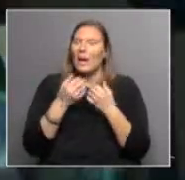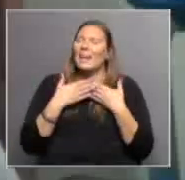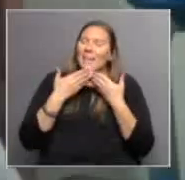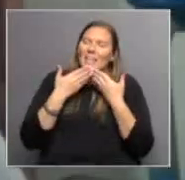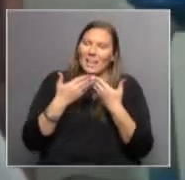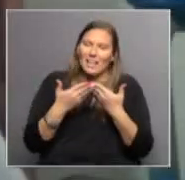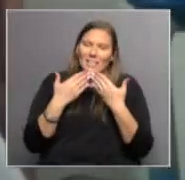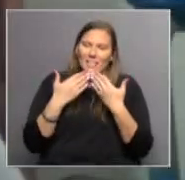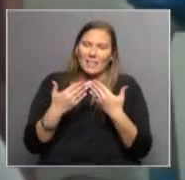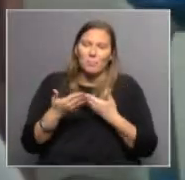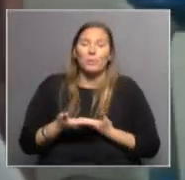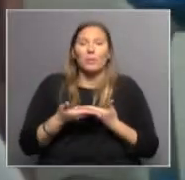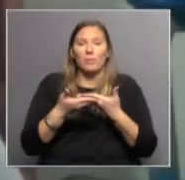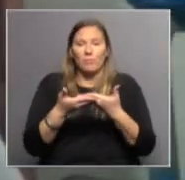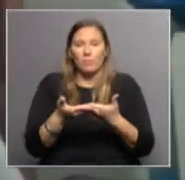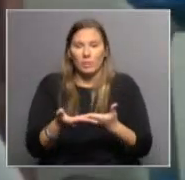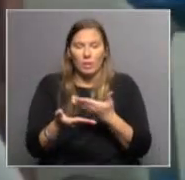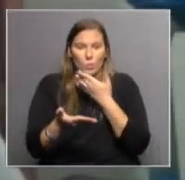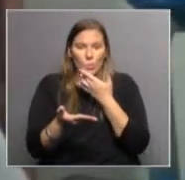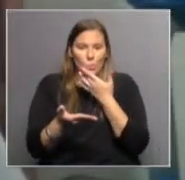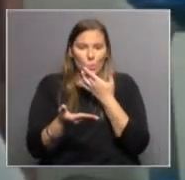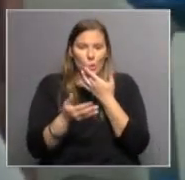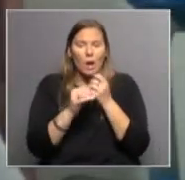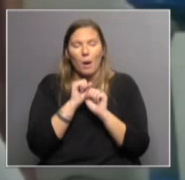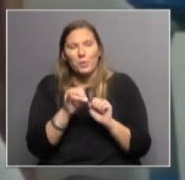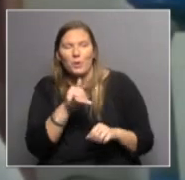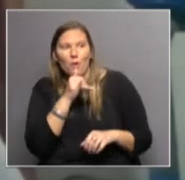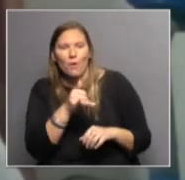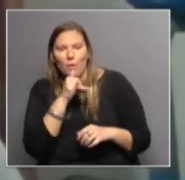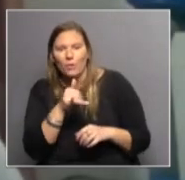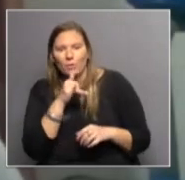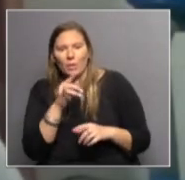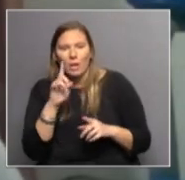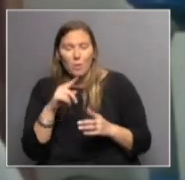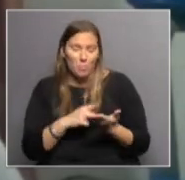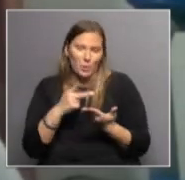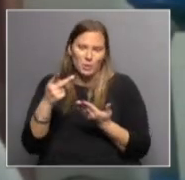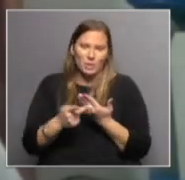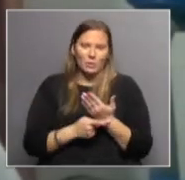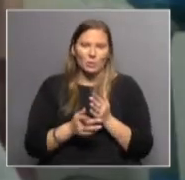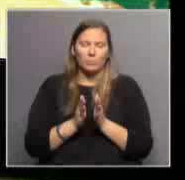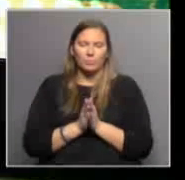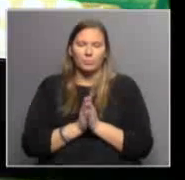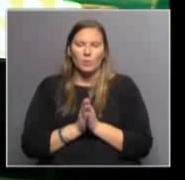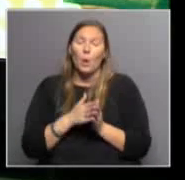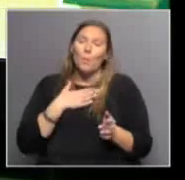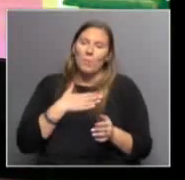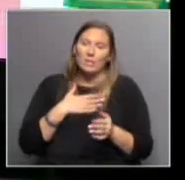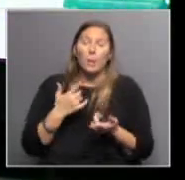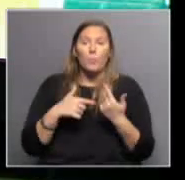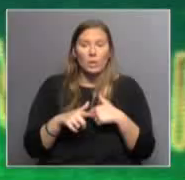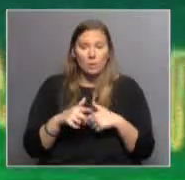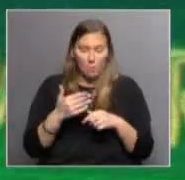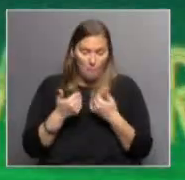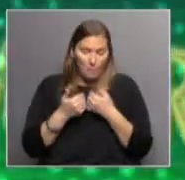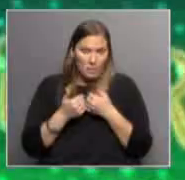Muchísimas gracias por invitarnos a participar y a contar nuestro proyecto. Por favor, un gusto. Bueno, empecemos